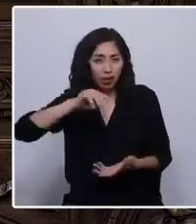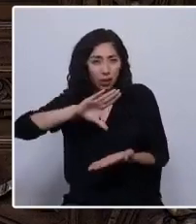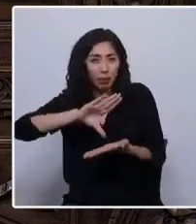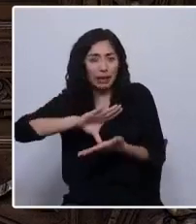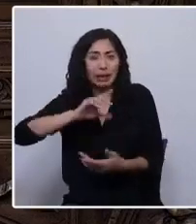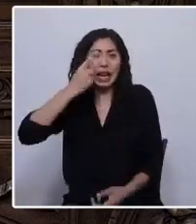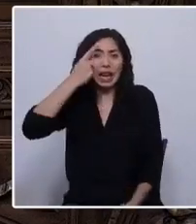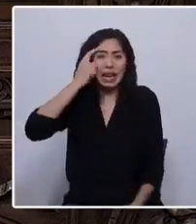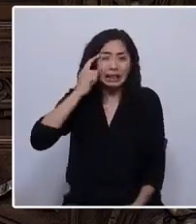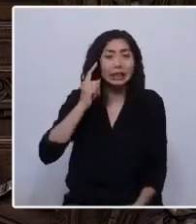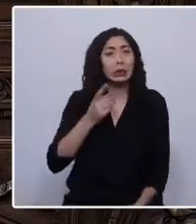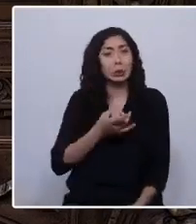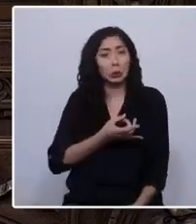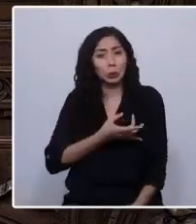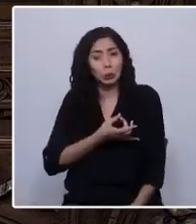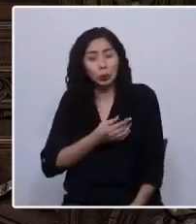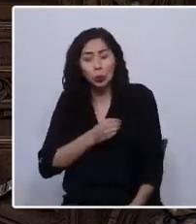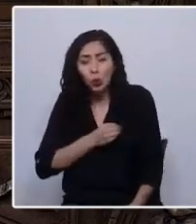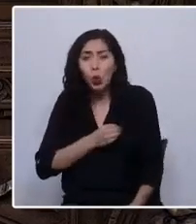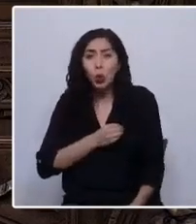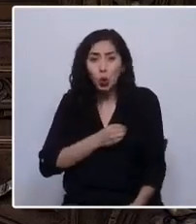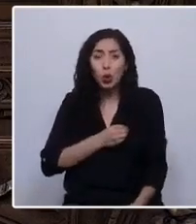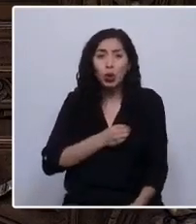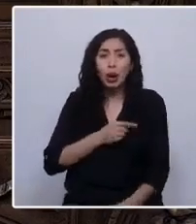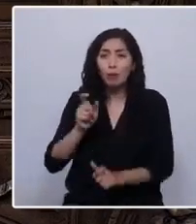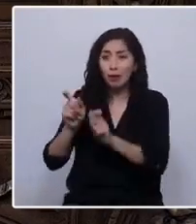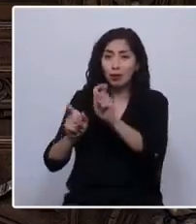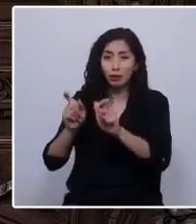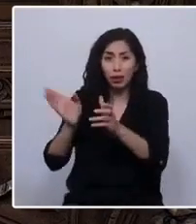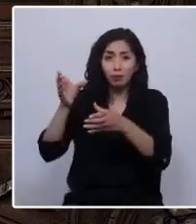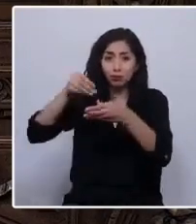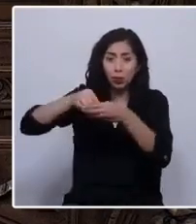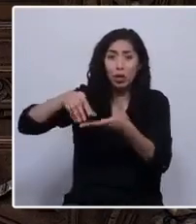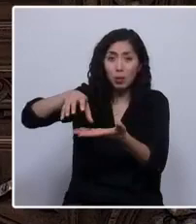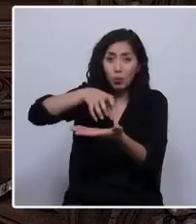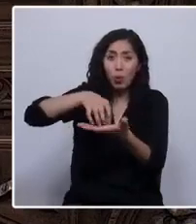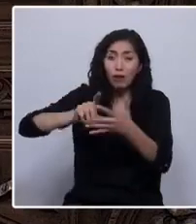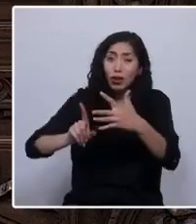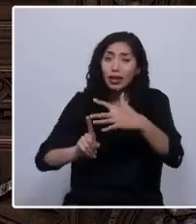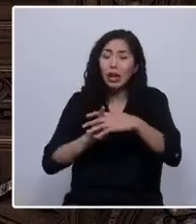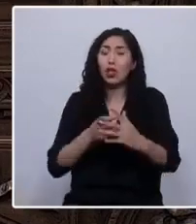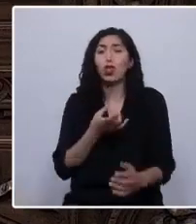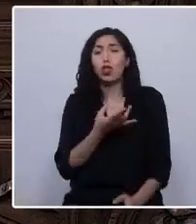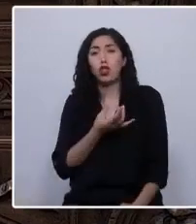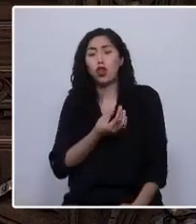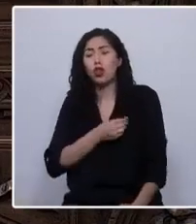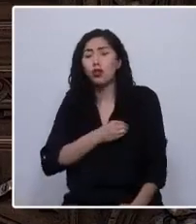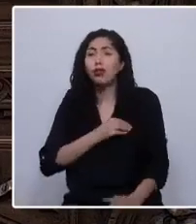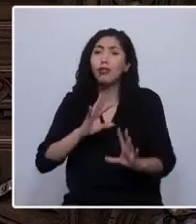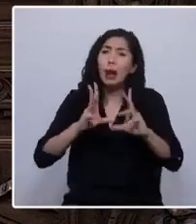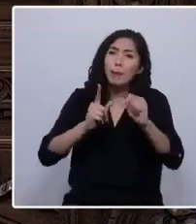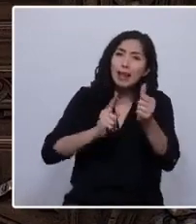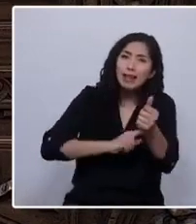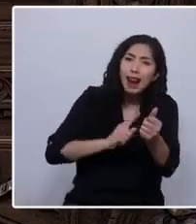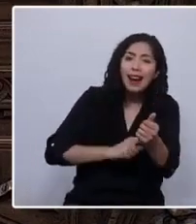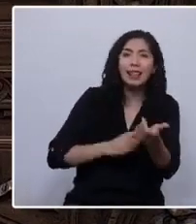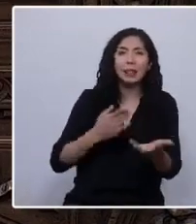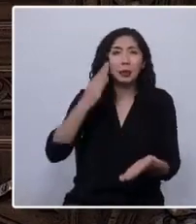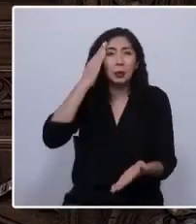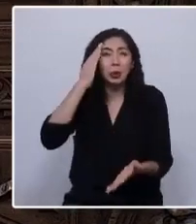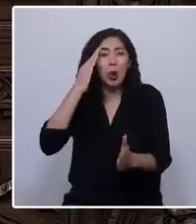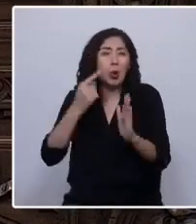¿Cuánto dolor cargan nuestros hermanos de pueblos originarios? Dolores familiares, memorias de despojo y